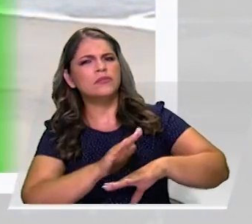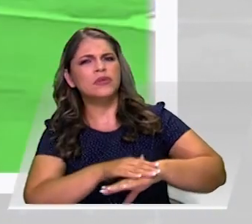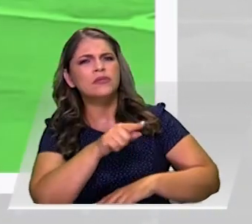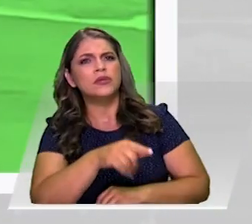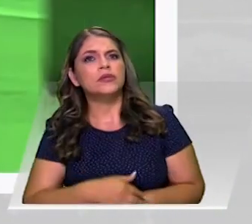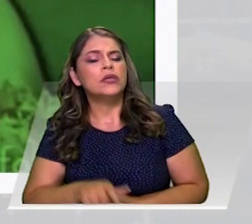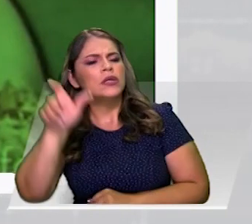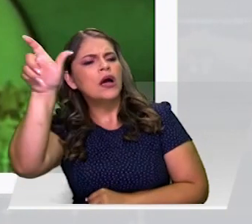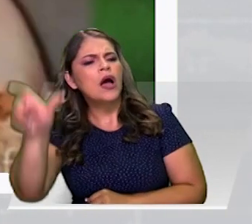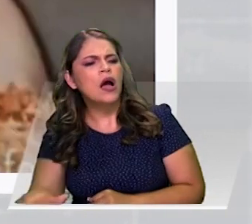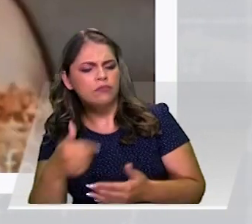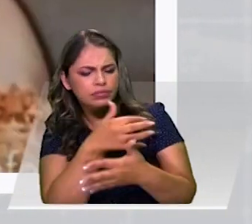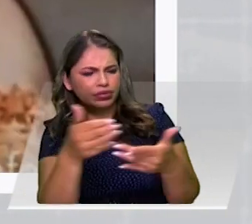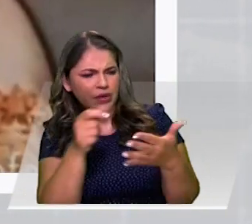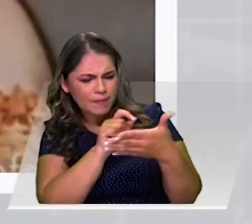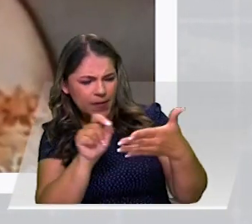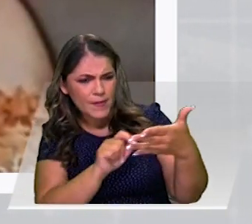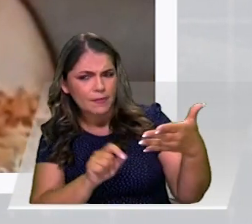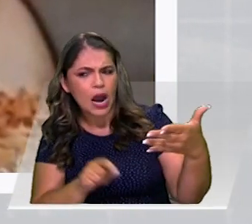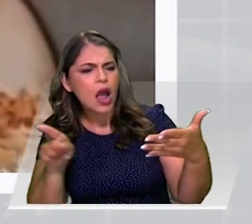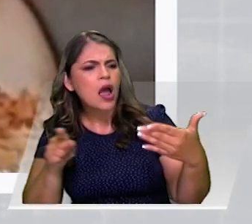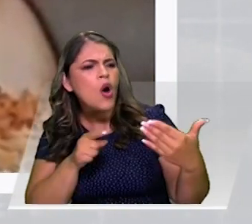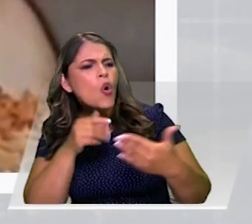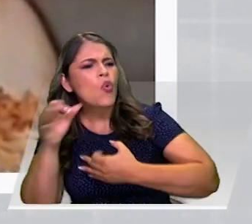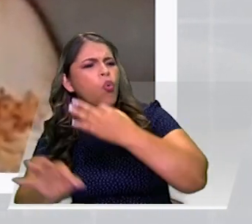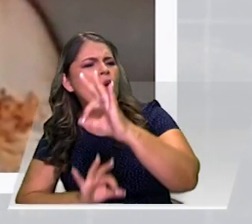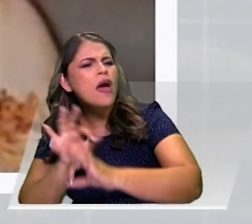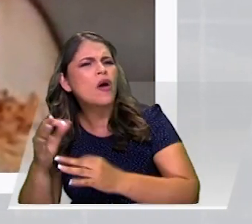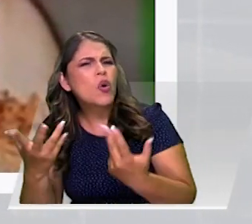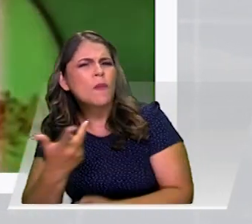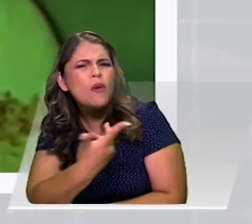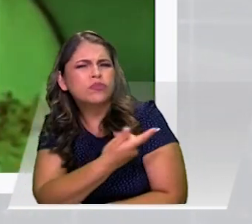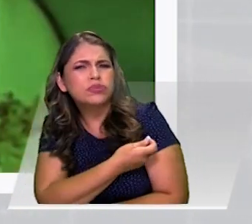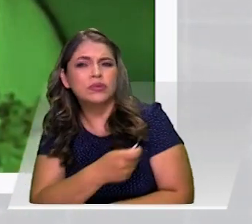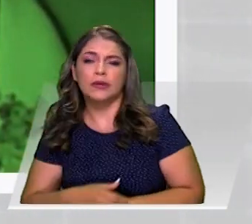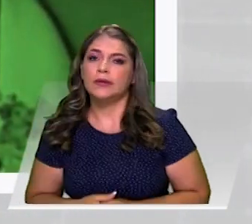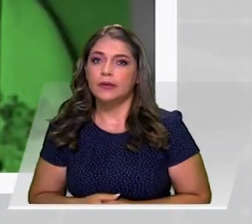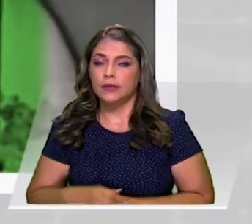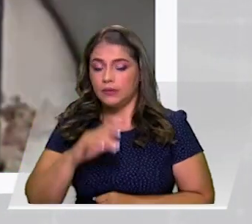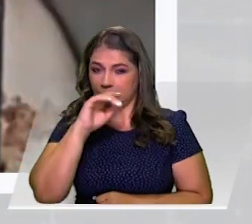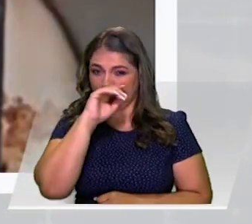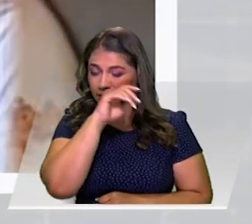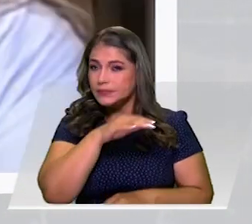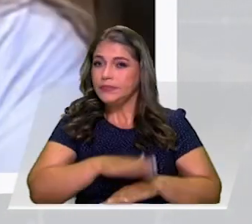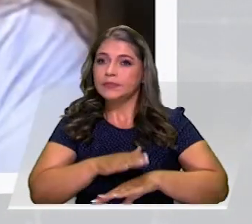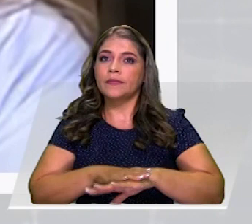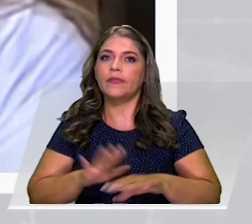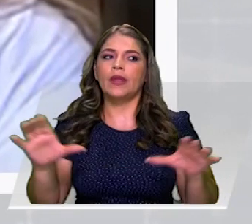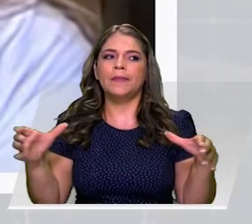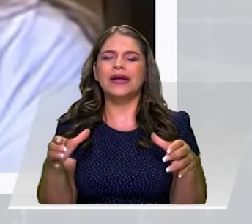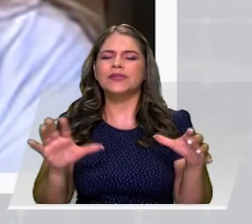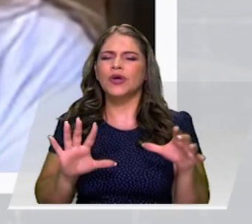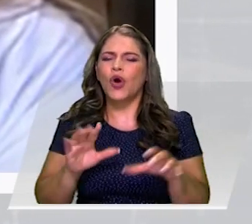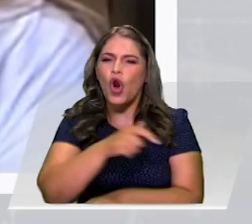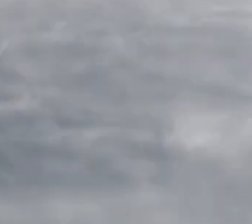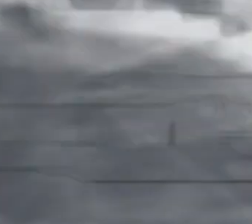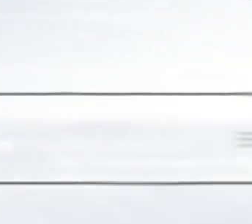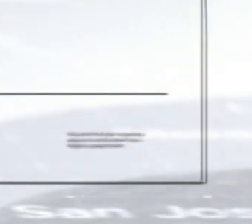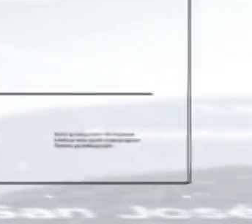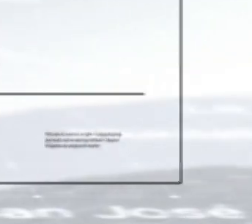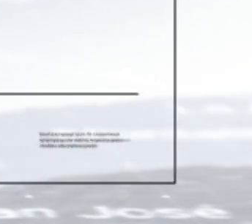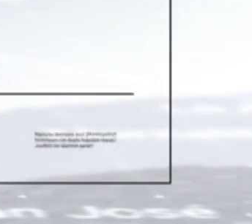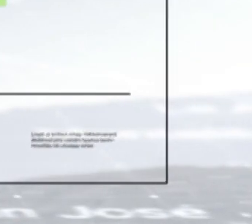cuidado paliativo para la aplicación del procedimiento de bután asia así como por la conformación del comité científico